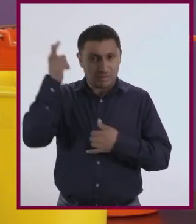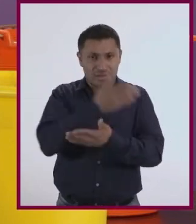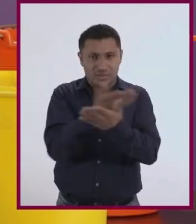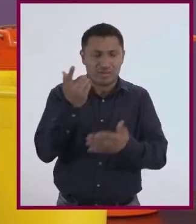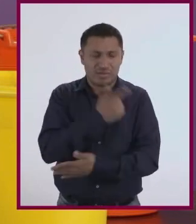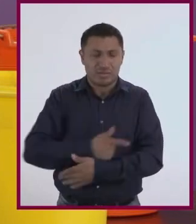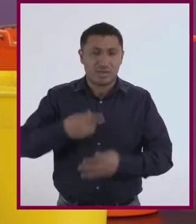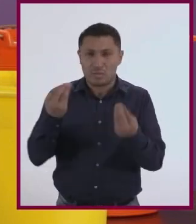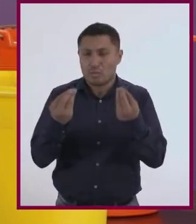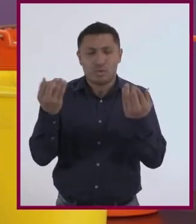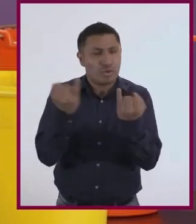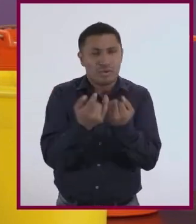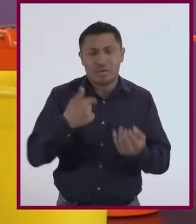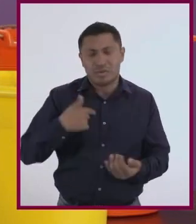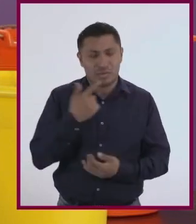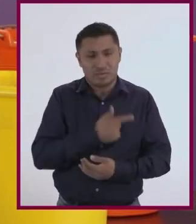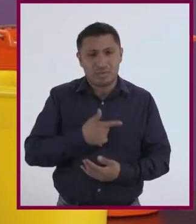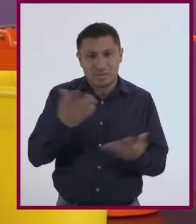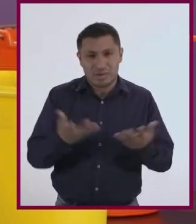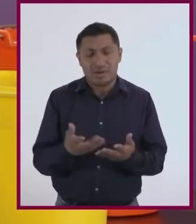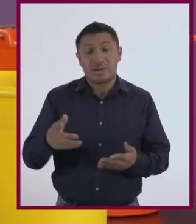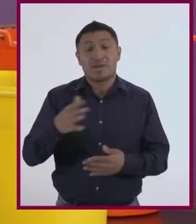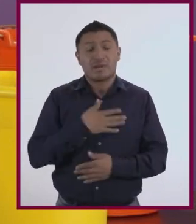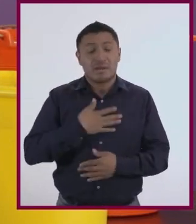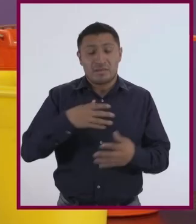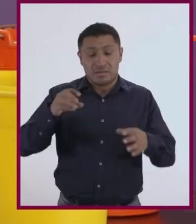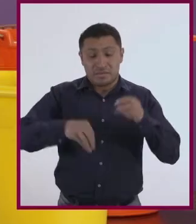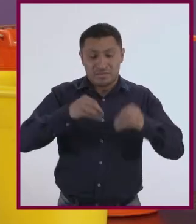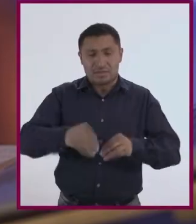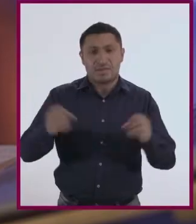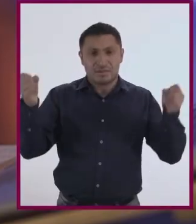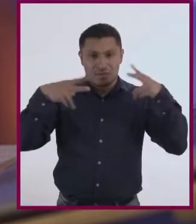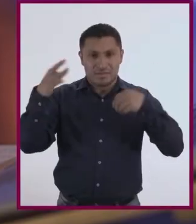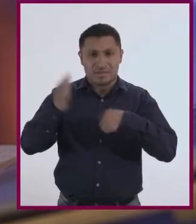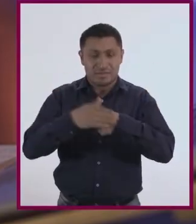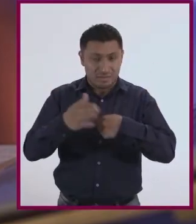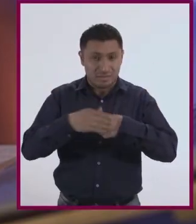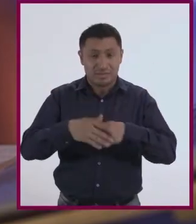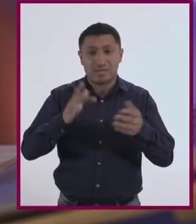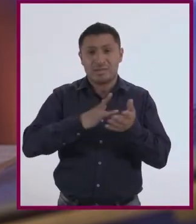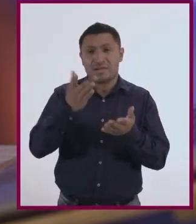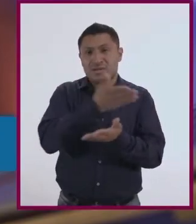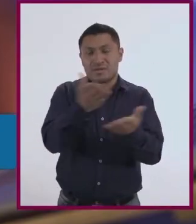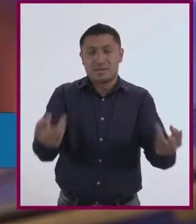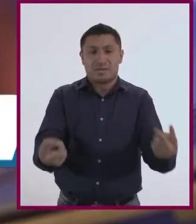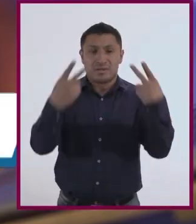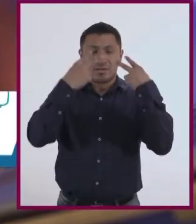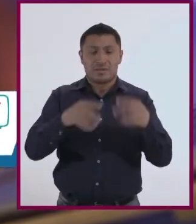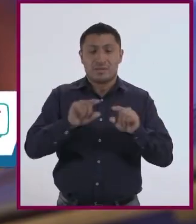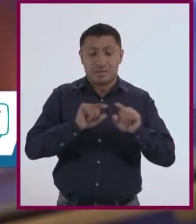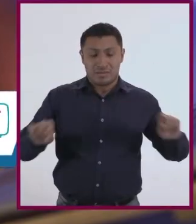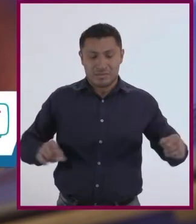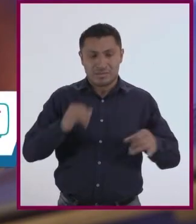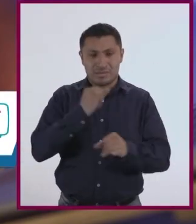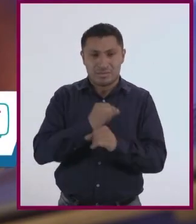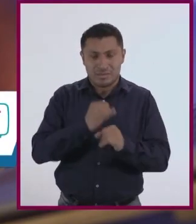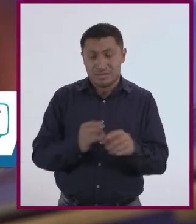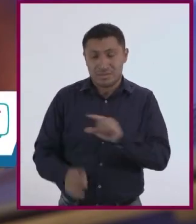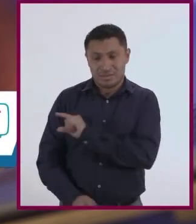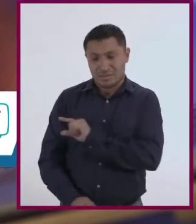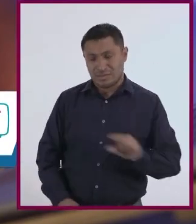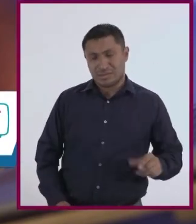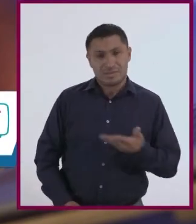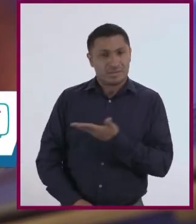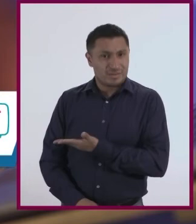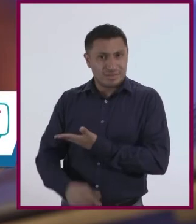les haya gustado tanto como a mí el poder fabricar su propia composta. Hasta la próxima. Gracias a ustedes que nos miran desde casa. Les dejamos los datos de nuestras redes